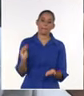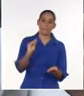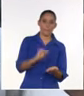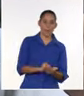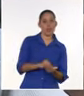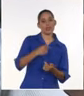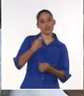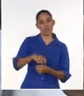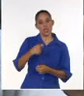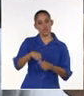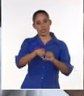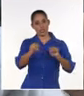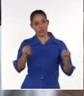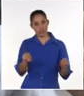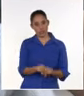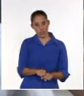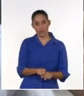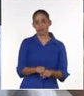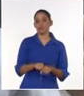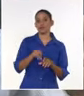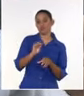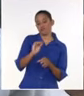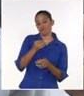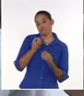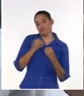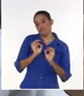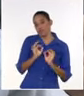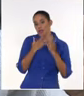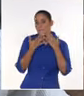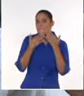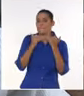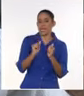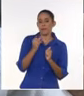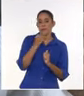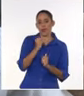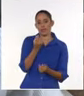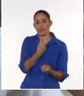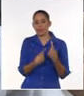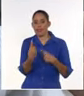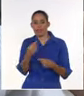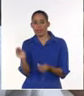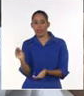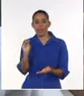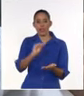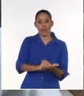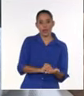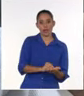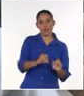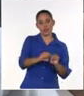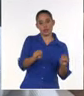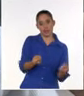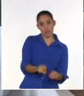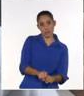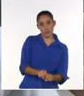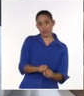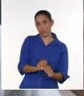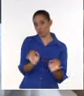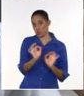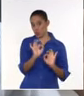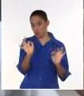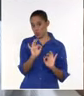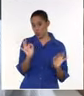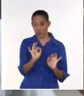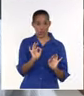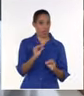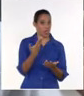al sistema no la estamos considerando Pero bueno de salir bien esa prueba hidráulica la unidad pudiera incorporar ese sistema no estamos considerando la para la máxima